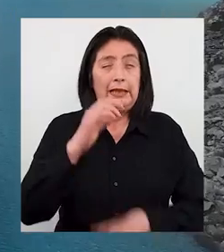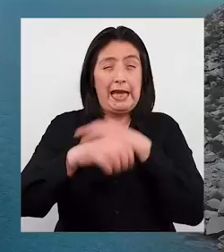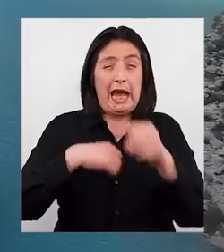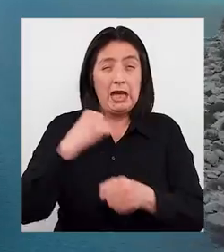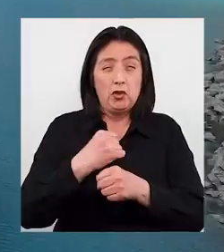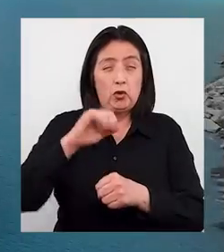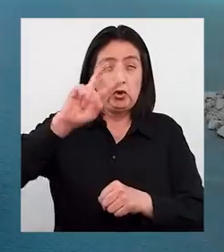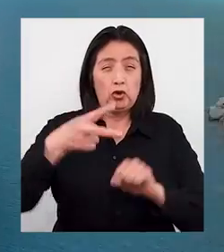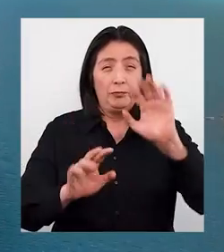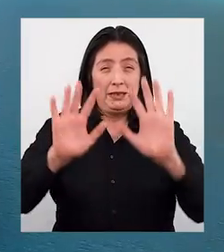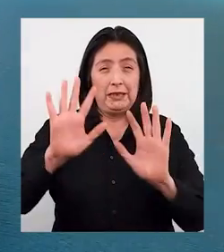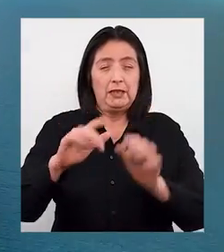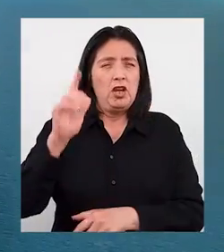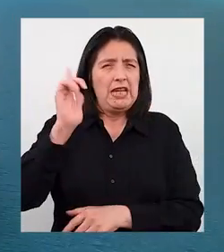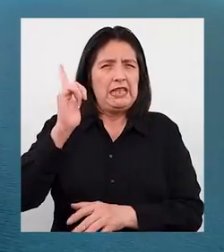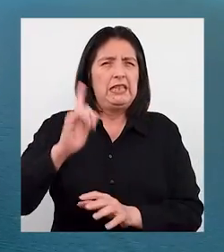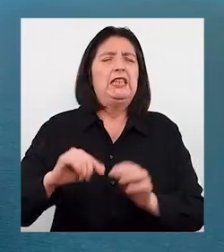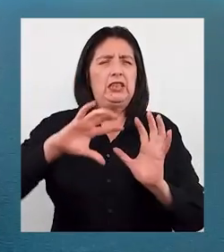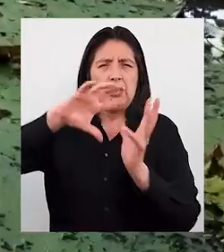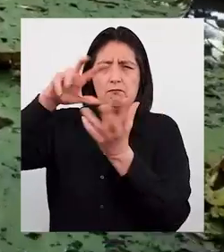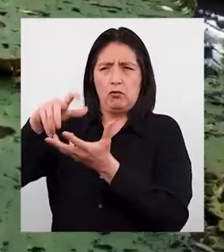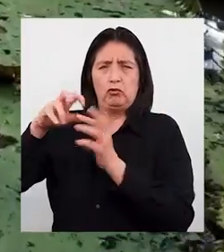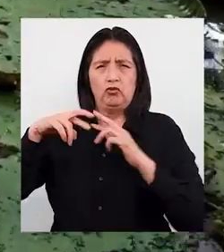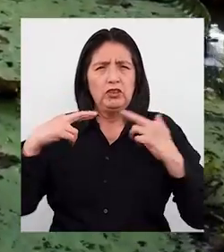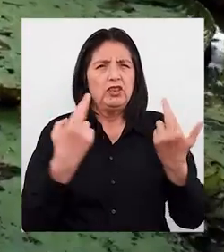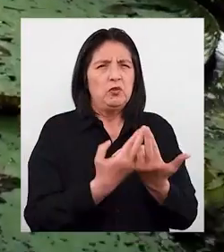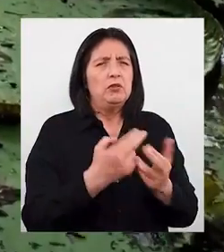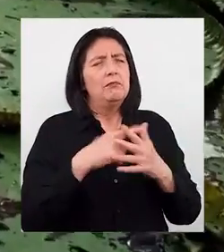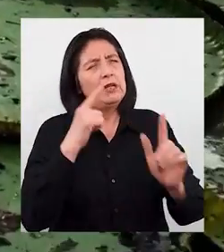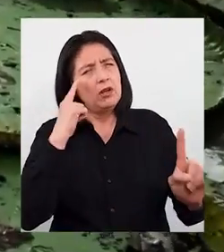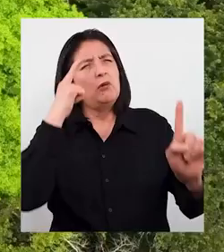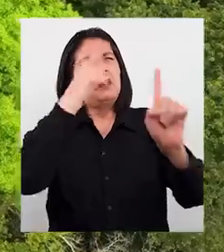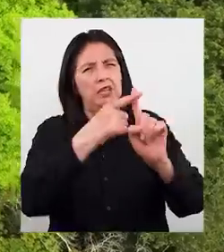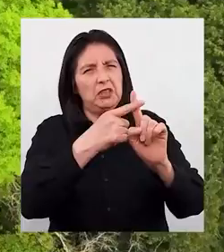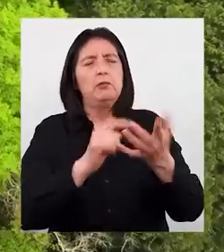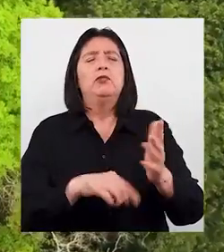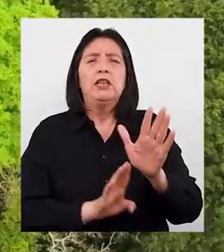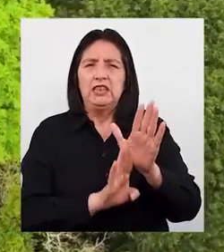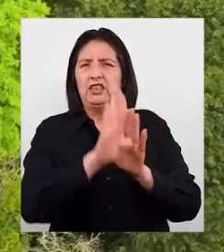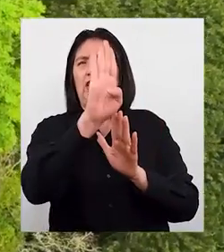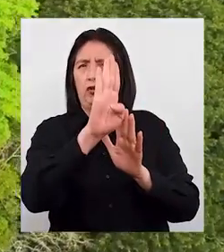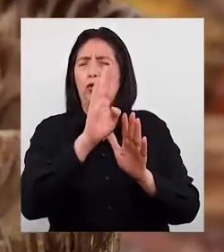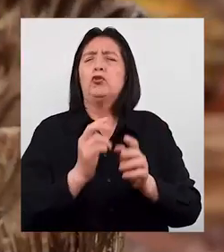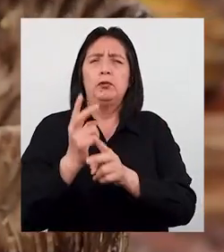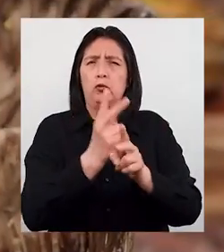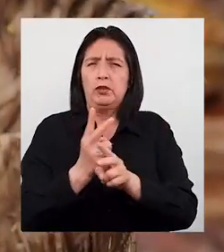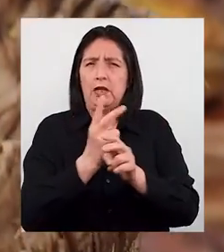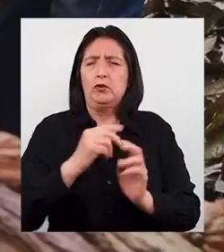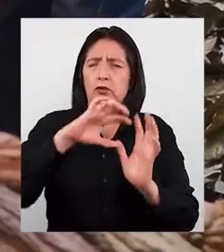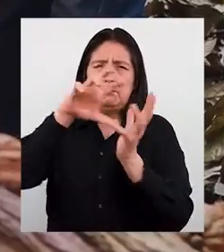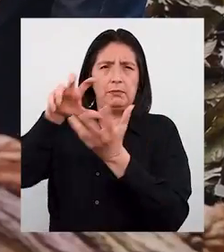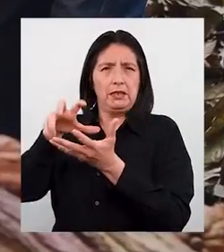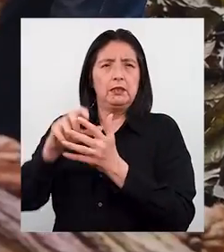En el año 2015, los líderes del mundo se reunieron para definir los Objetivos de Desarrollo Sostenible.